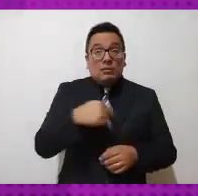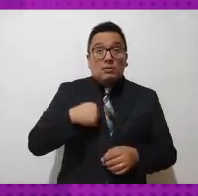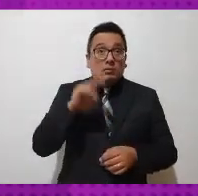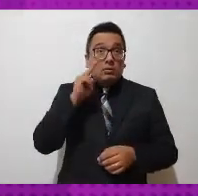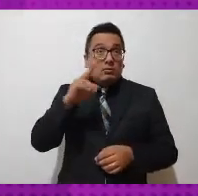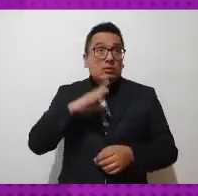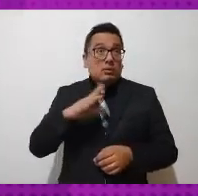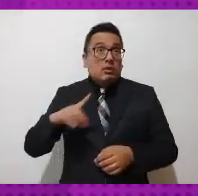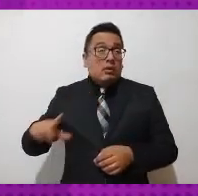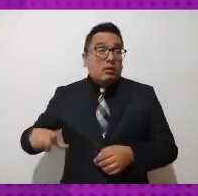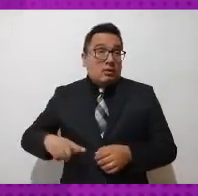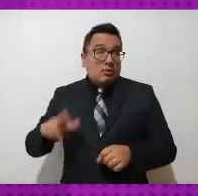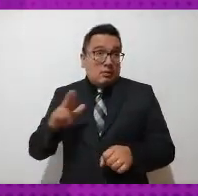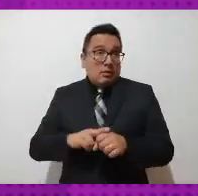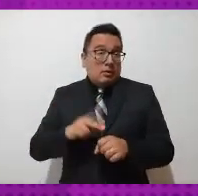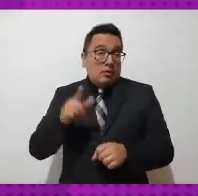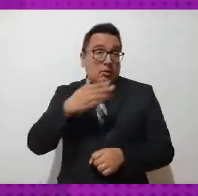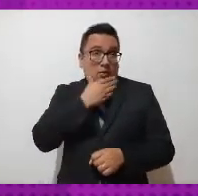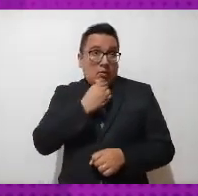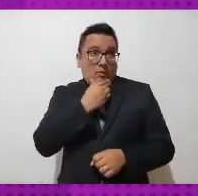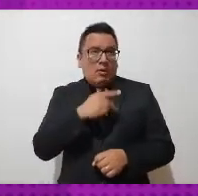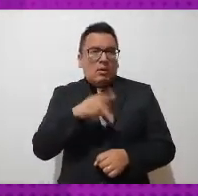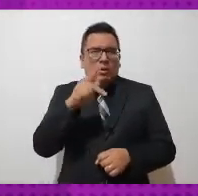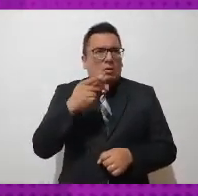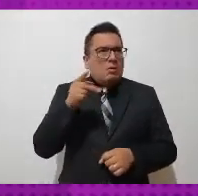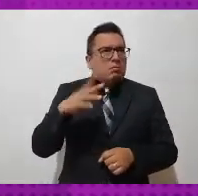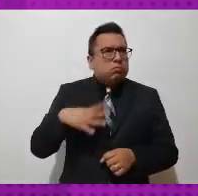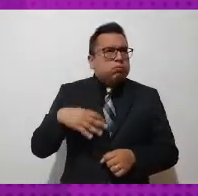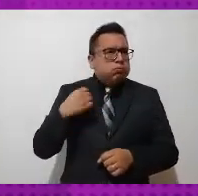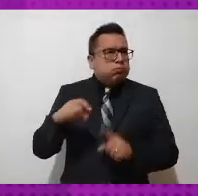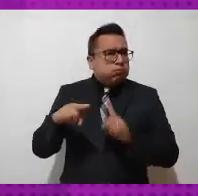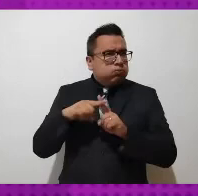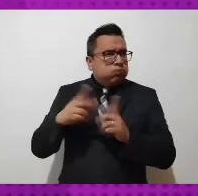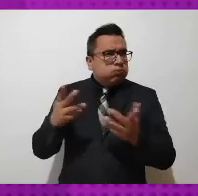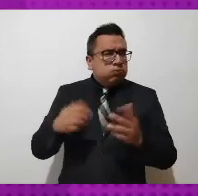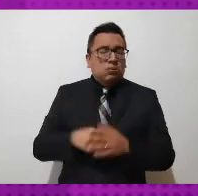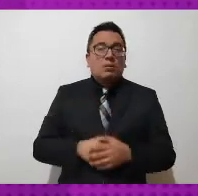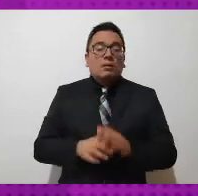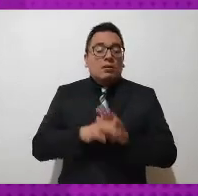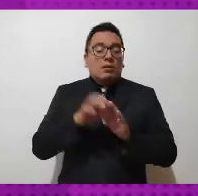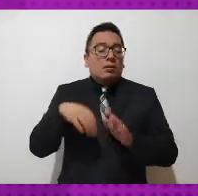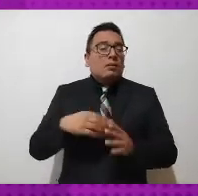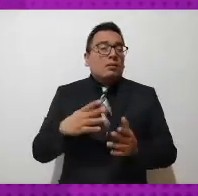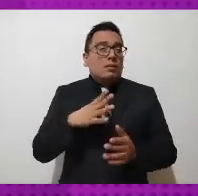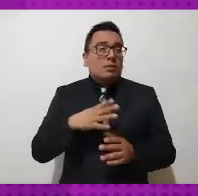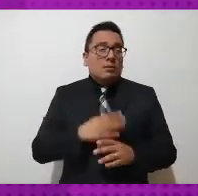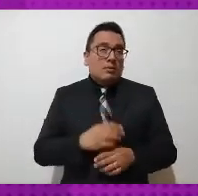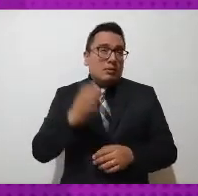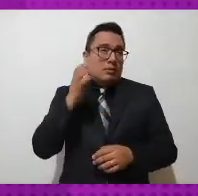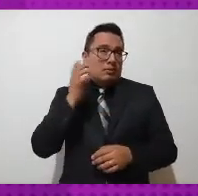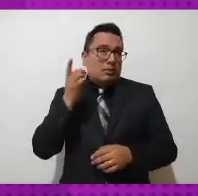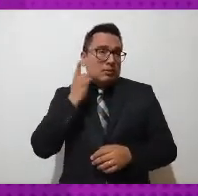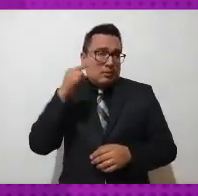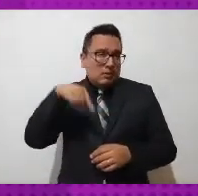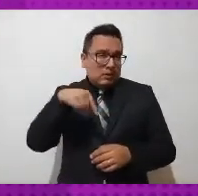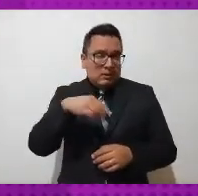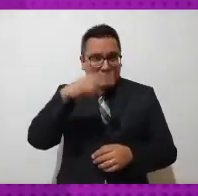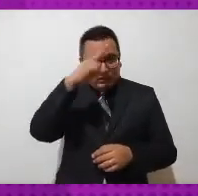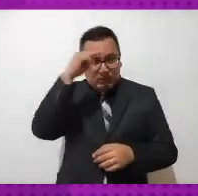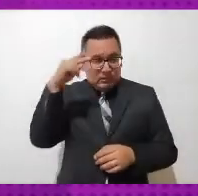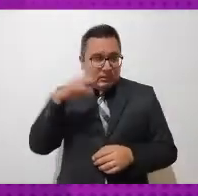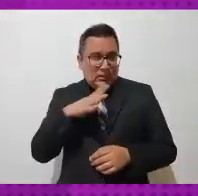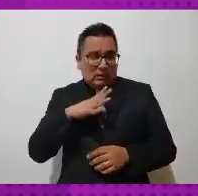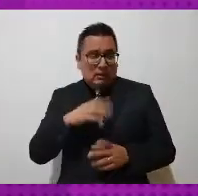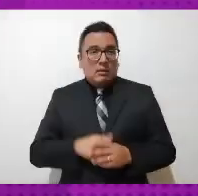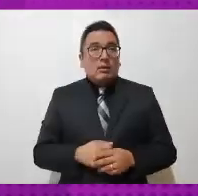la gubernatura es hombre, existen resultados positivos. En el Congreso del Estado de Nayarit existen 18 diputadas de